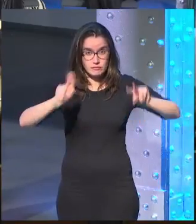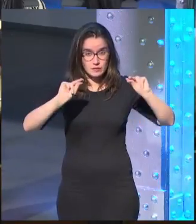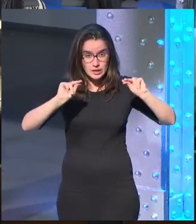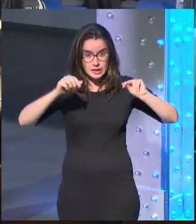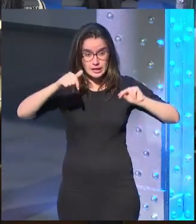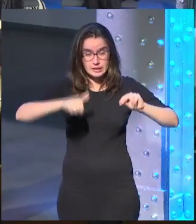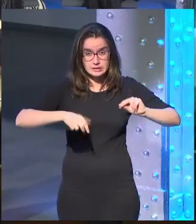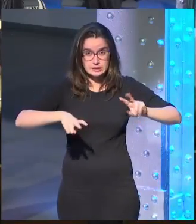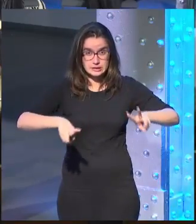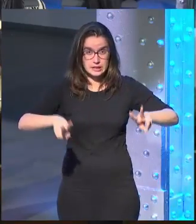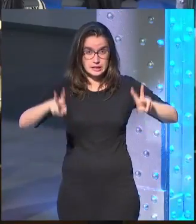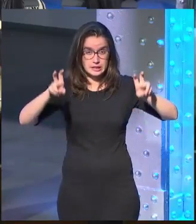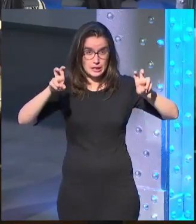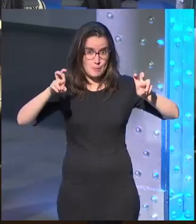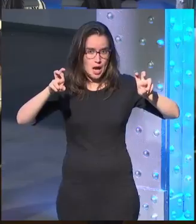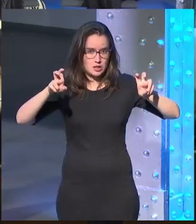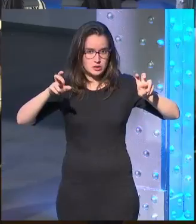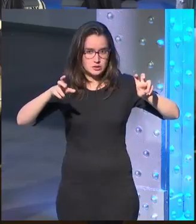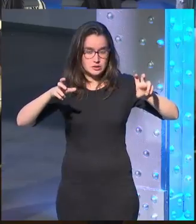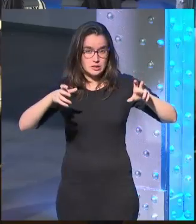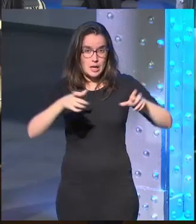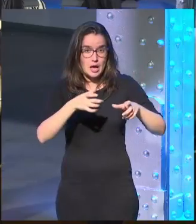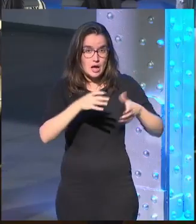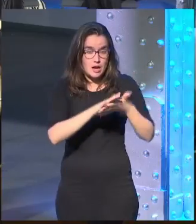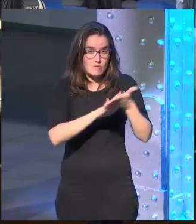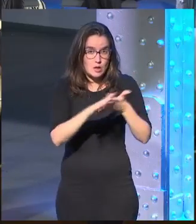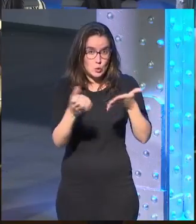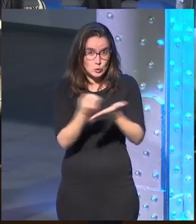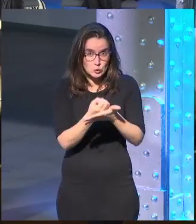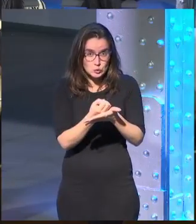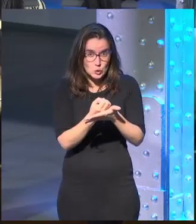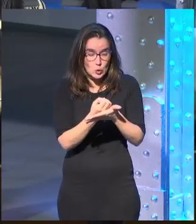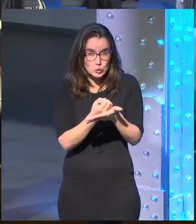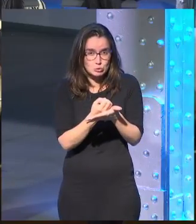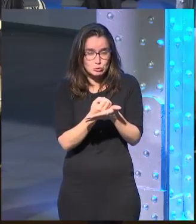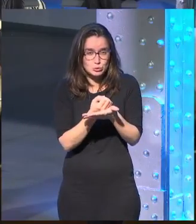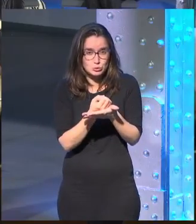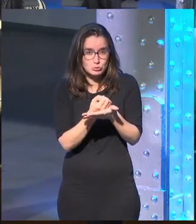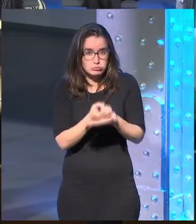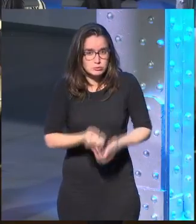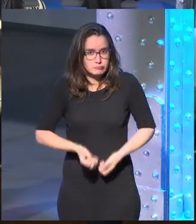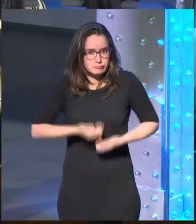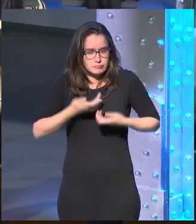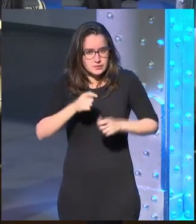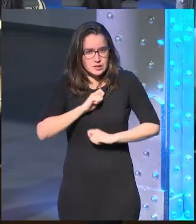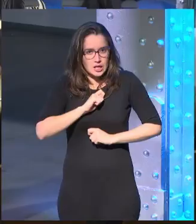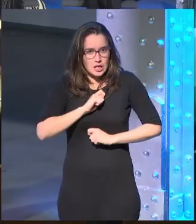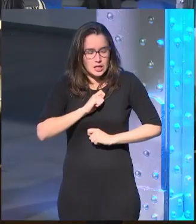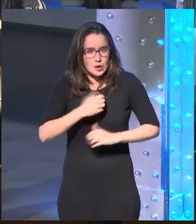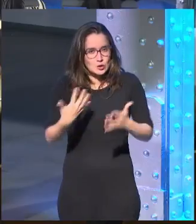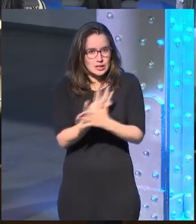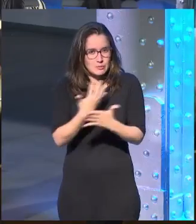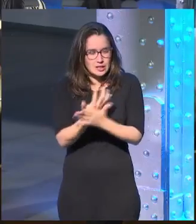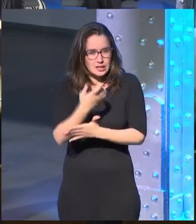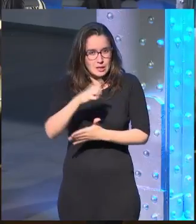en esta parte del panel que han intervenido todos ellos con aportaciones efectivamente que inspiran y que nos explican